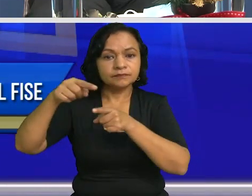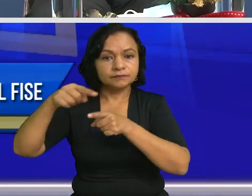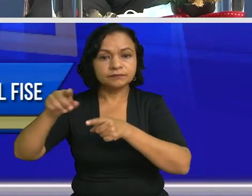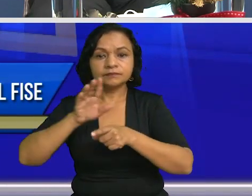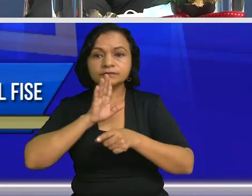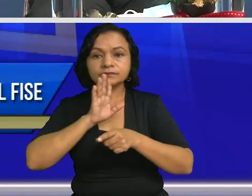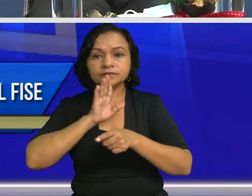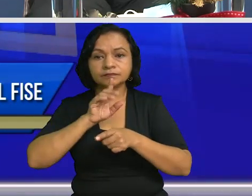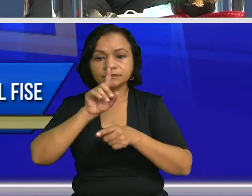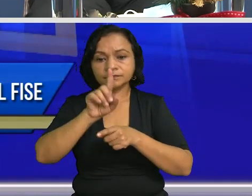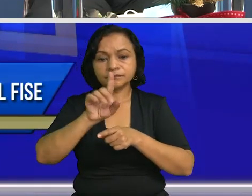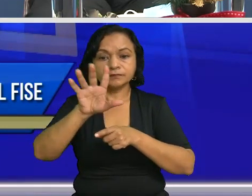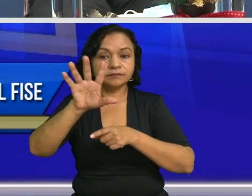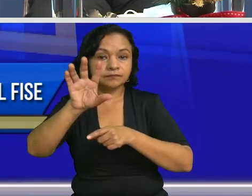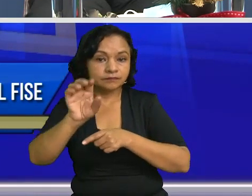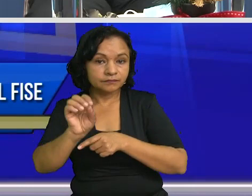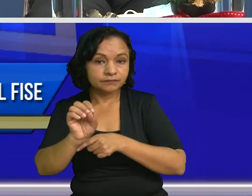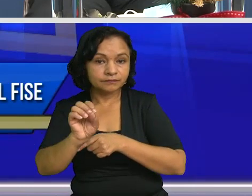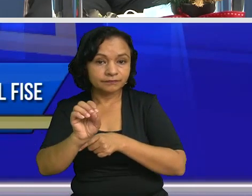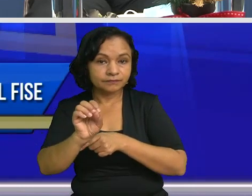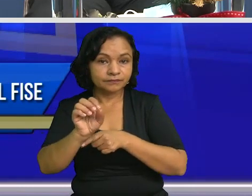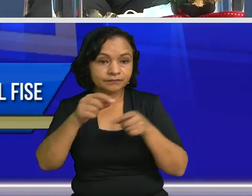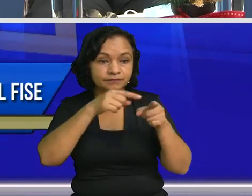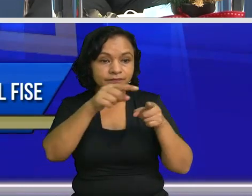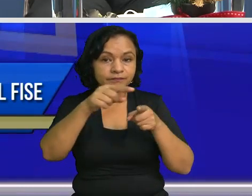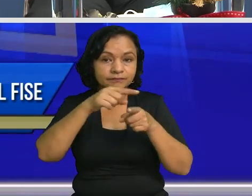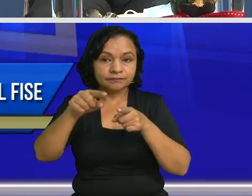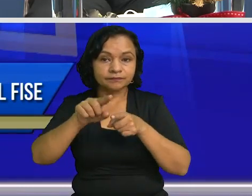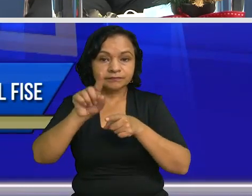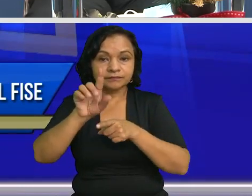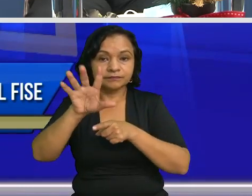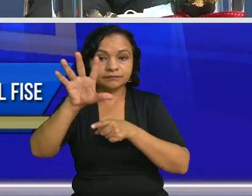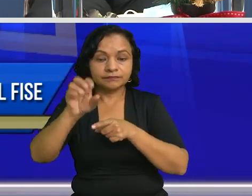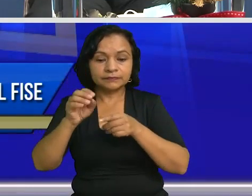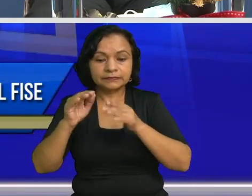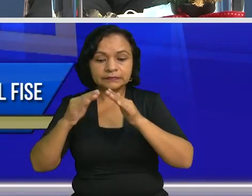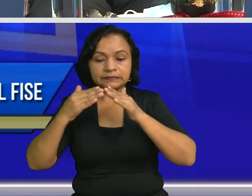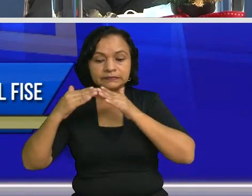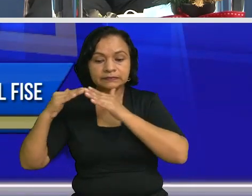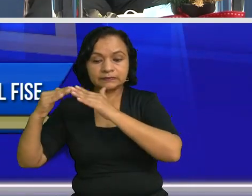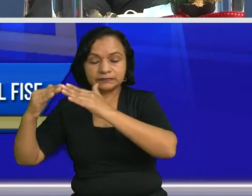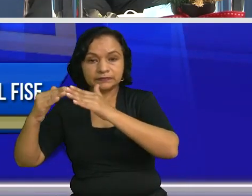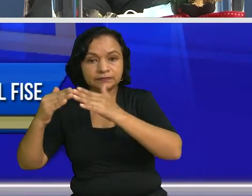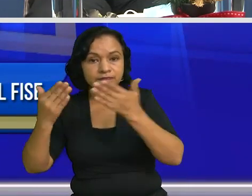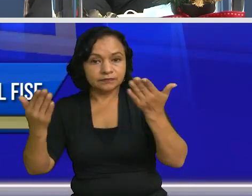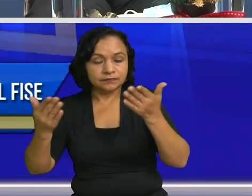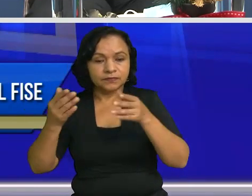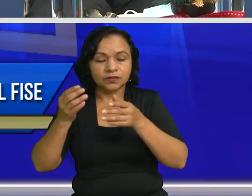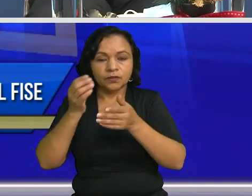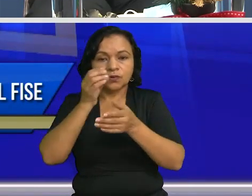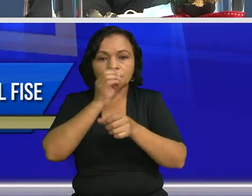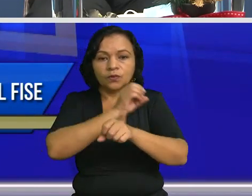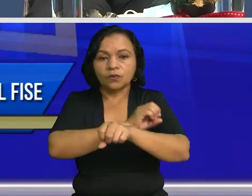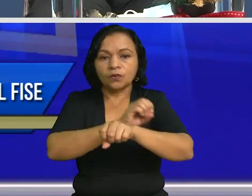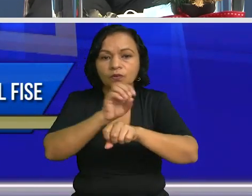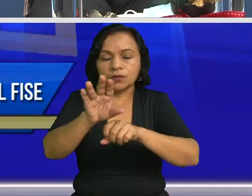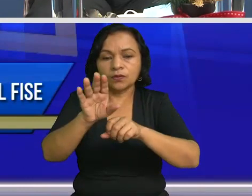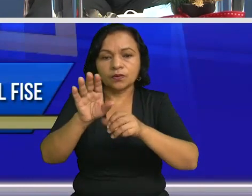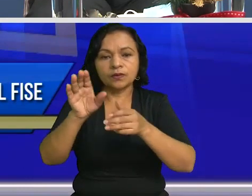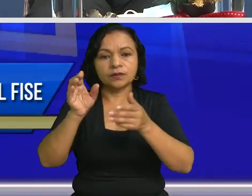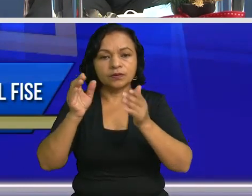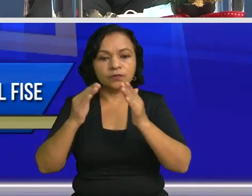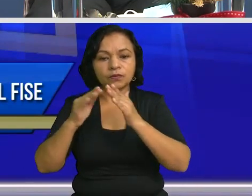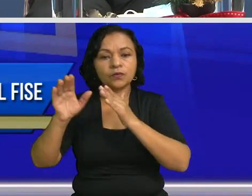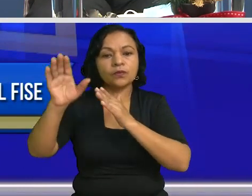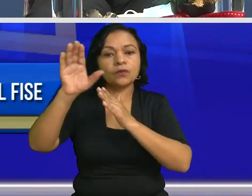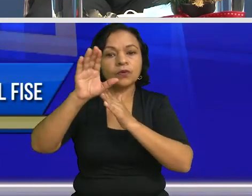que hablar de 150 porque son los municipios que tienen comunidades rurales aunque es decir ocotal corinto y corn island no tiene